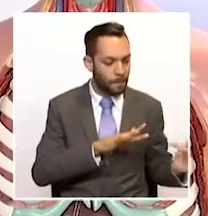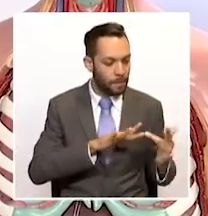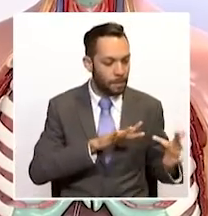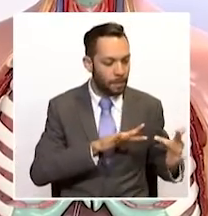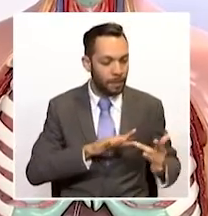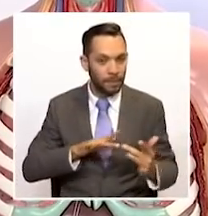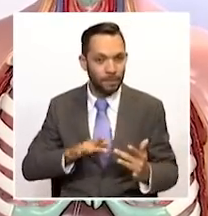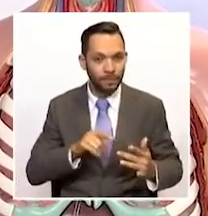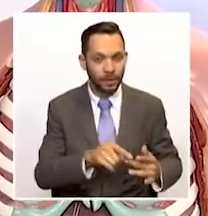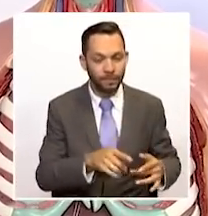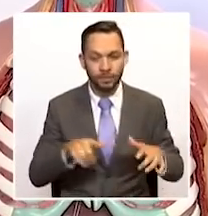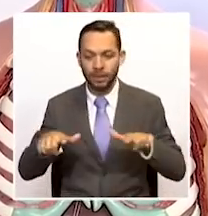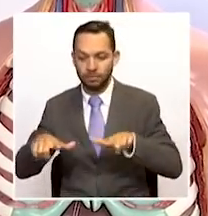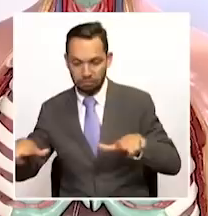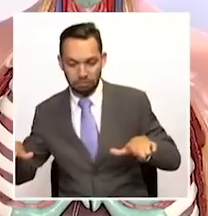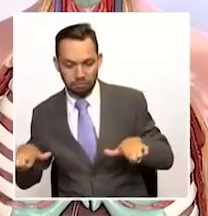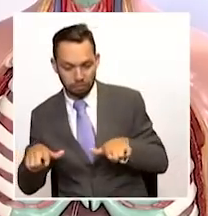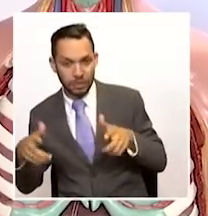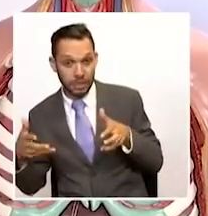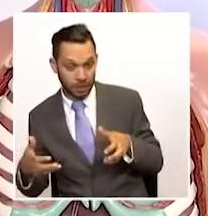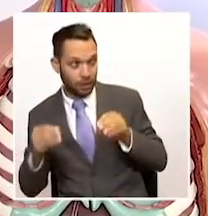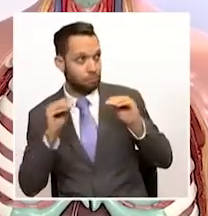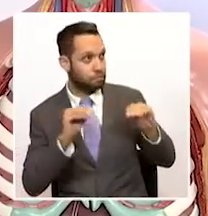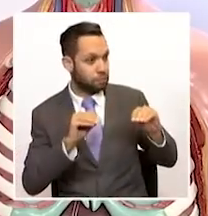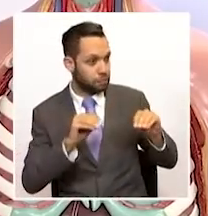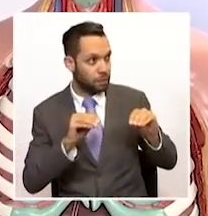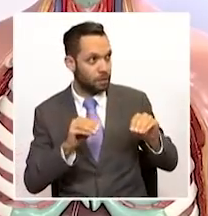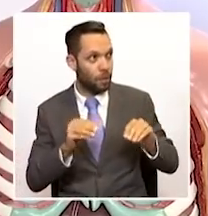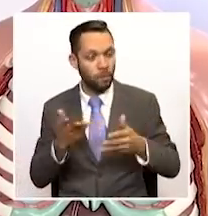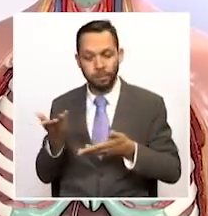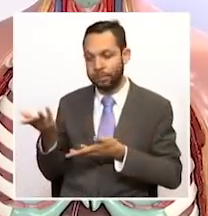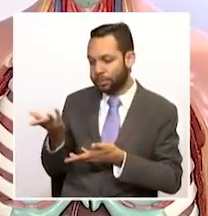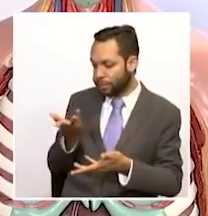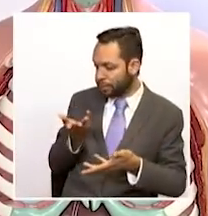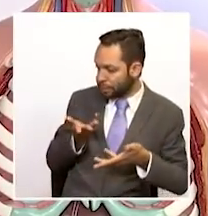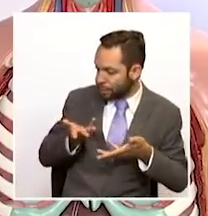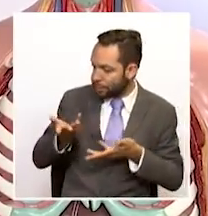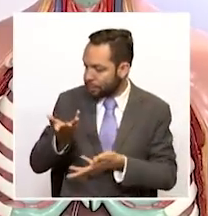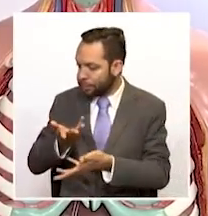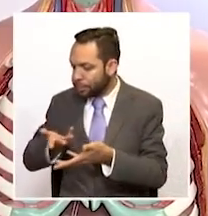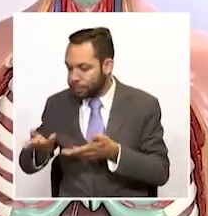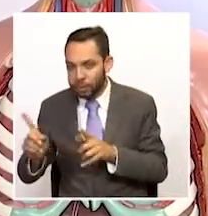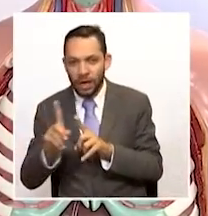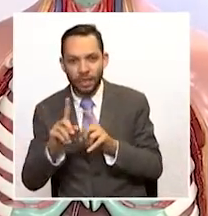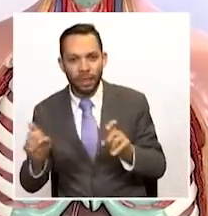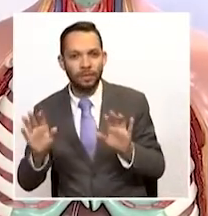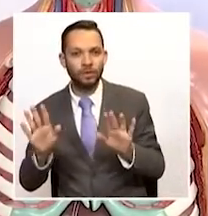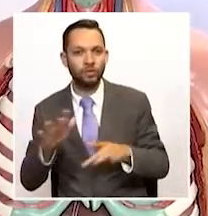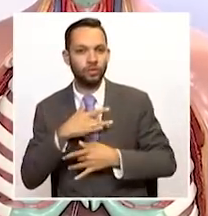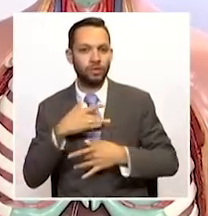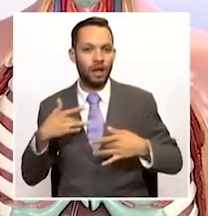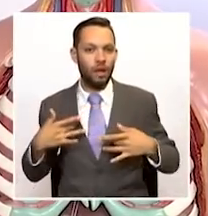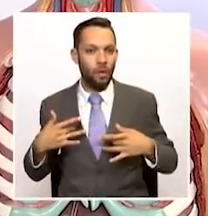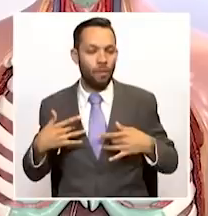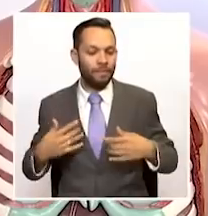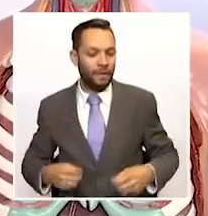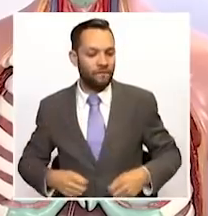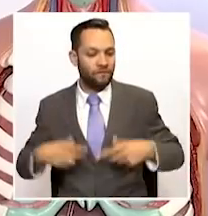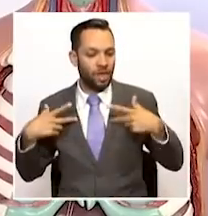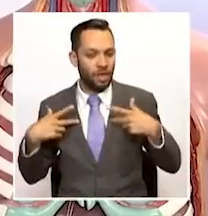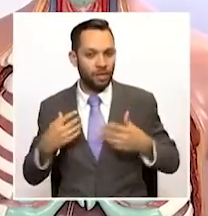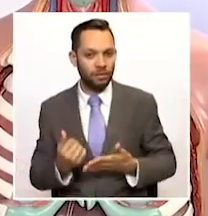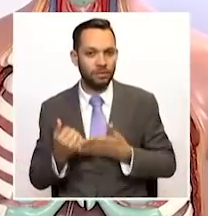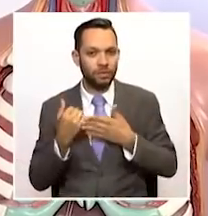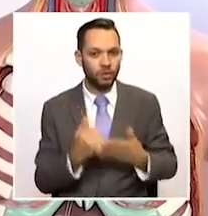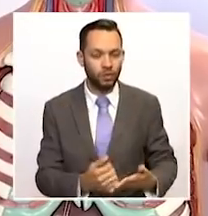y queremos que ustedes cada vez conozcan y se familiaricen más con los temas de la salud y las cosas graves que estamos viendo a